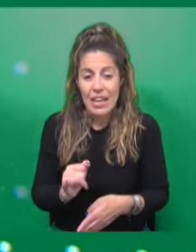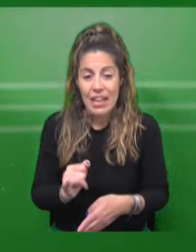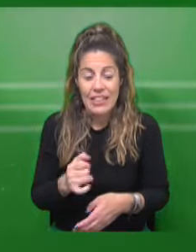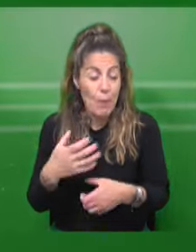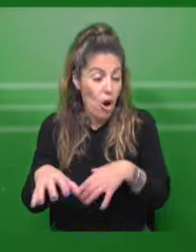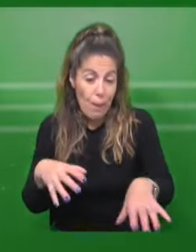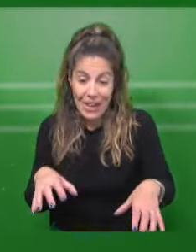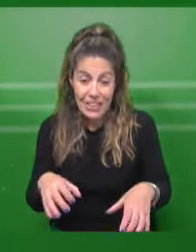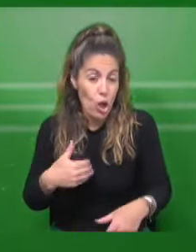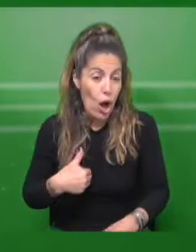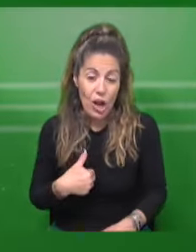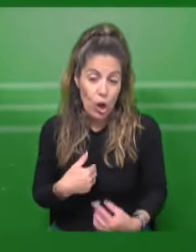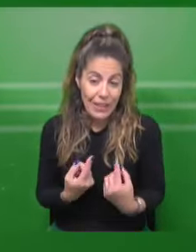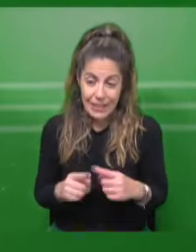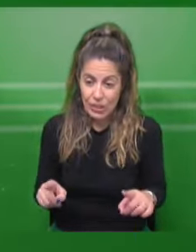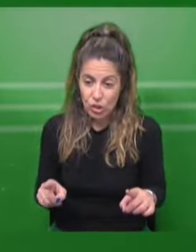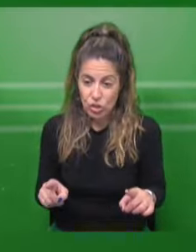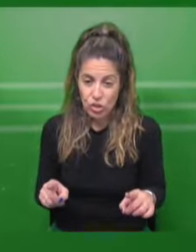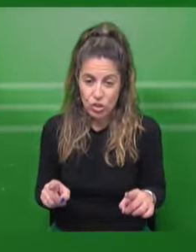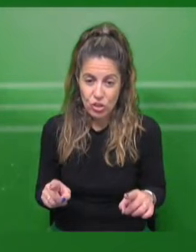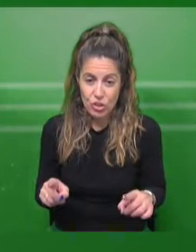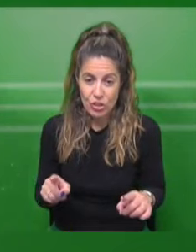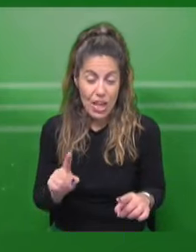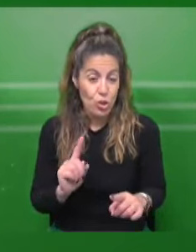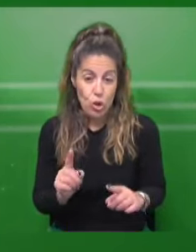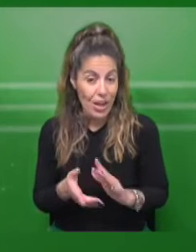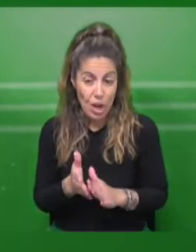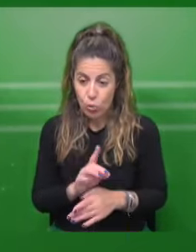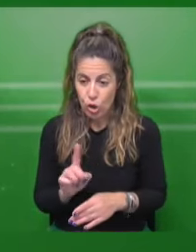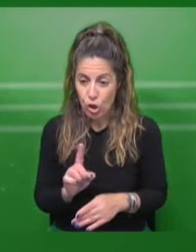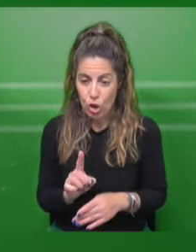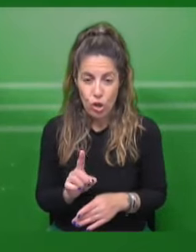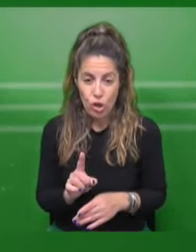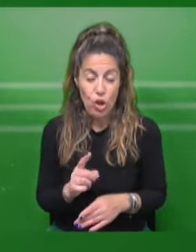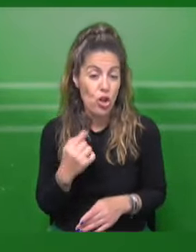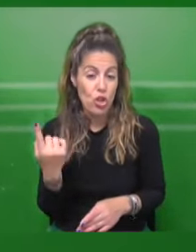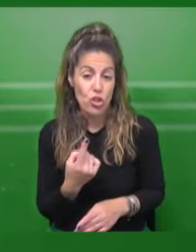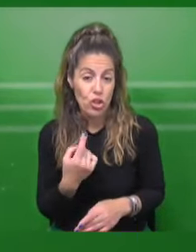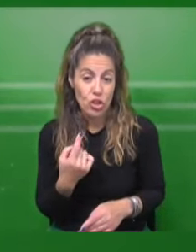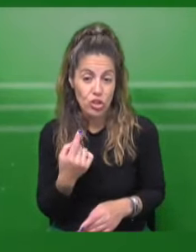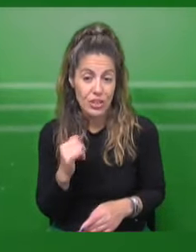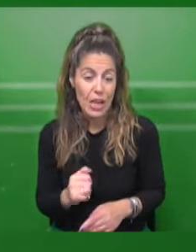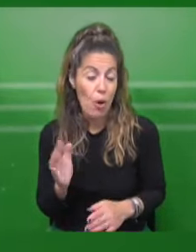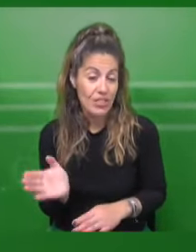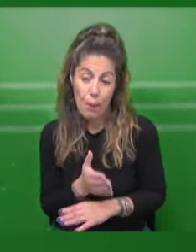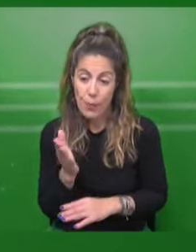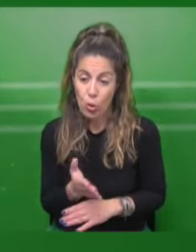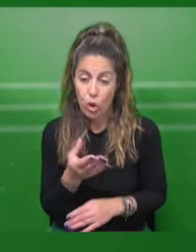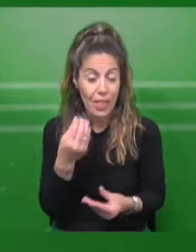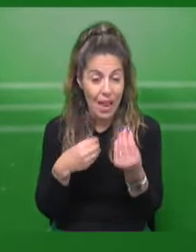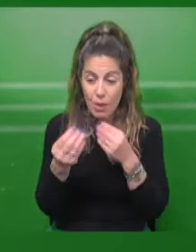repartidos en roles distintos y eso no es neutro eh Este nosotros nos toca ser productores de